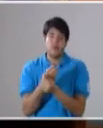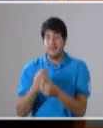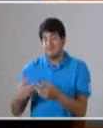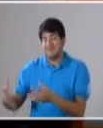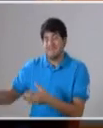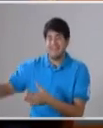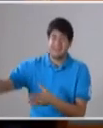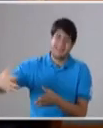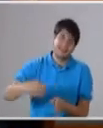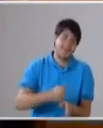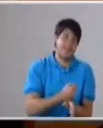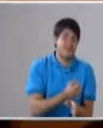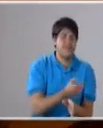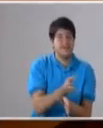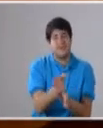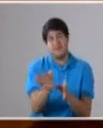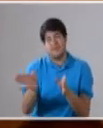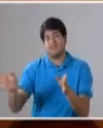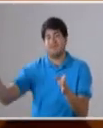de los nuestros.